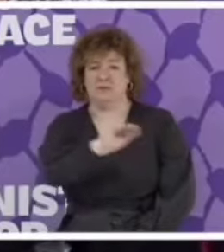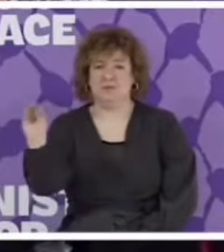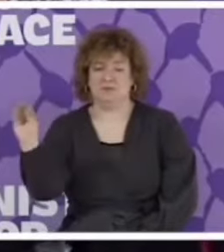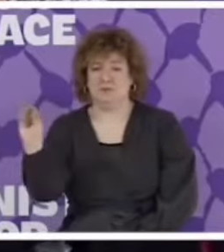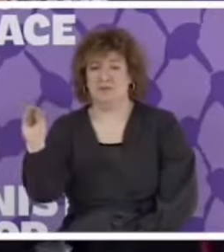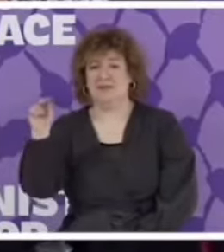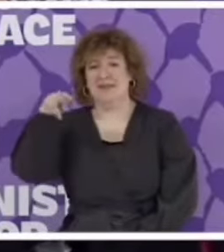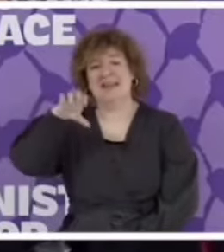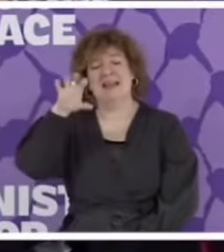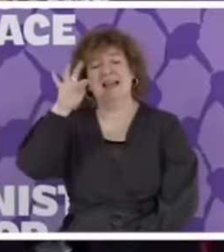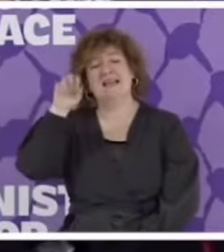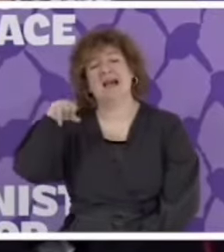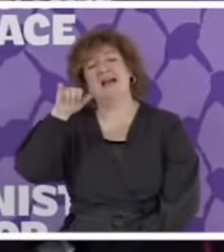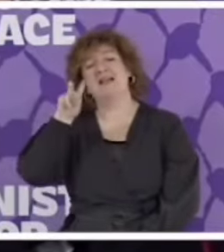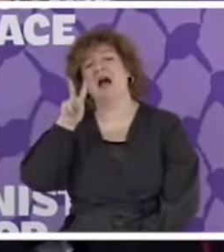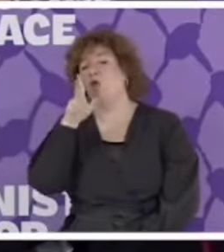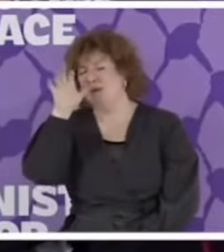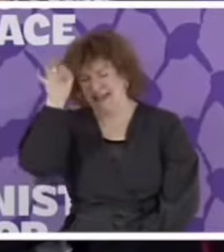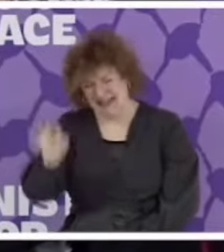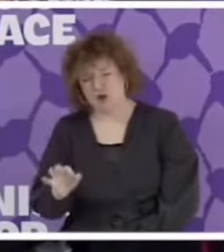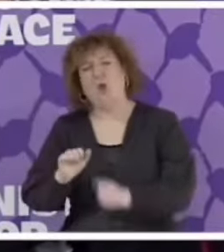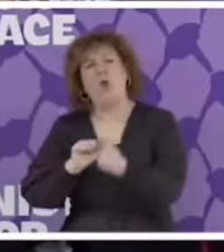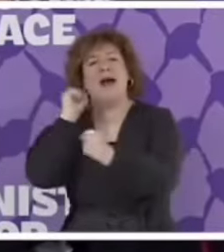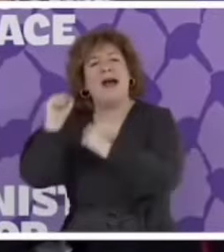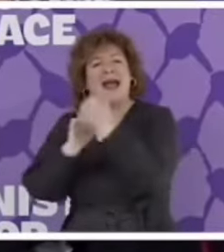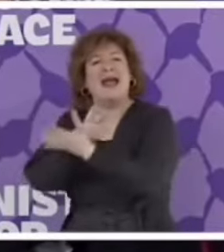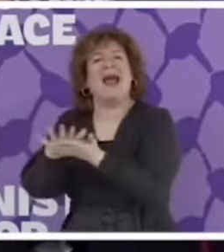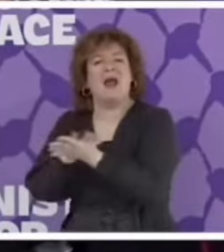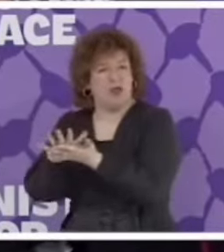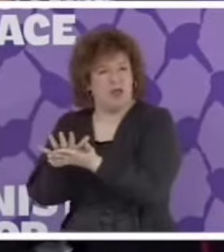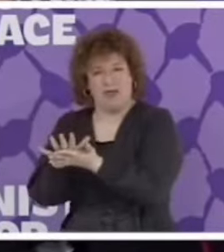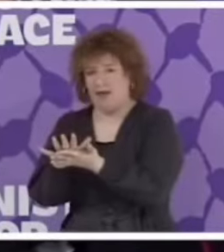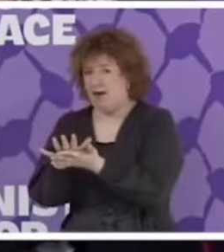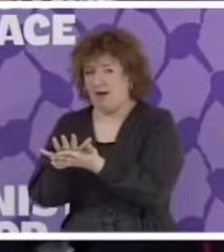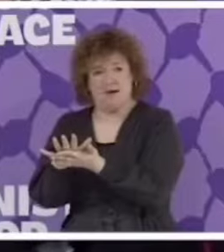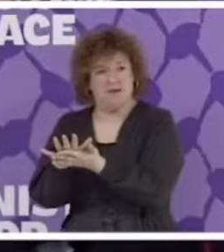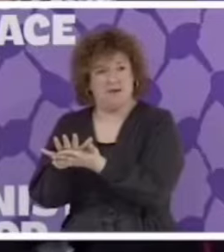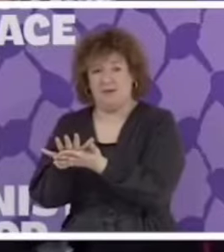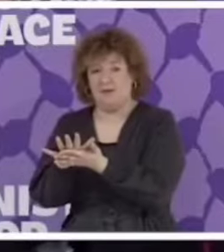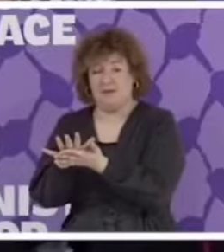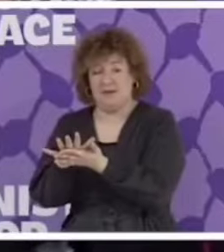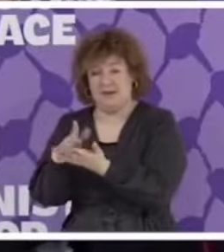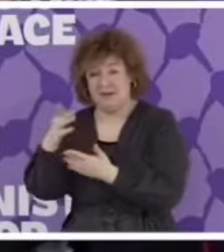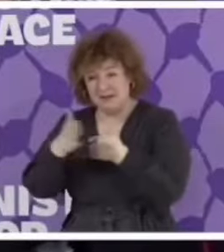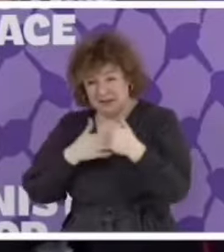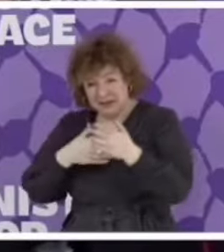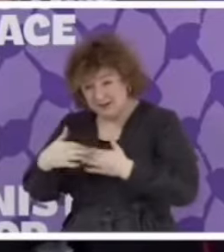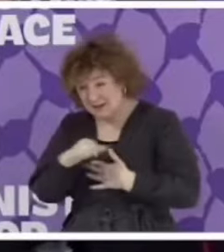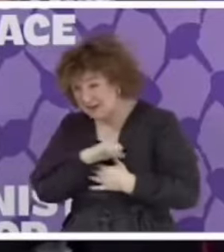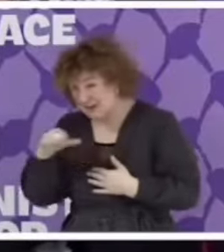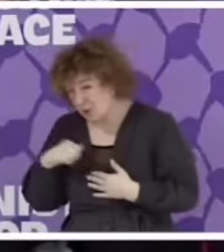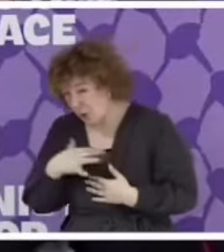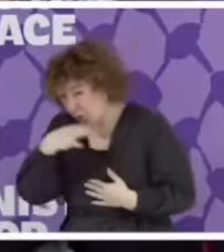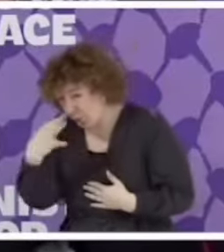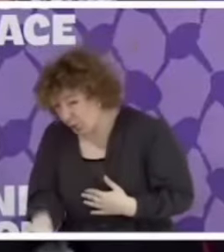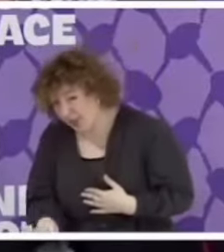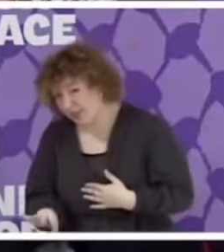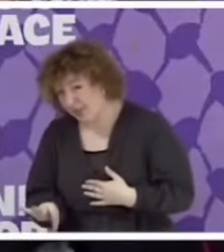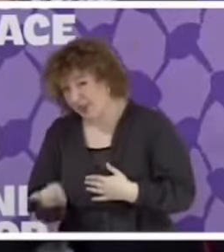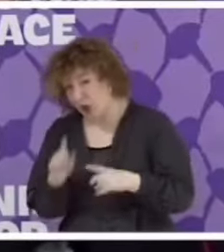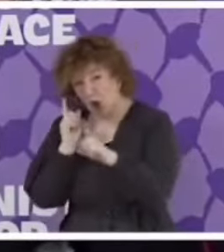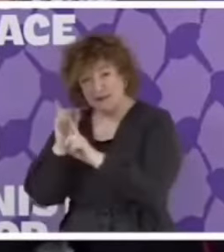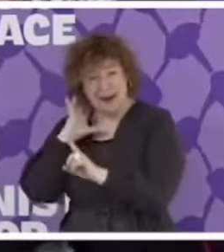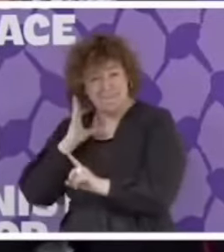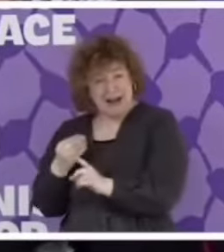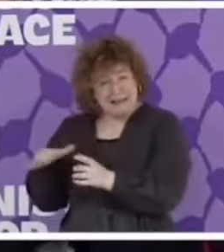Netanyahu es un genocida, pero Netanyahu no podría estar cometiendo semejante genocidio contra el pueblo